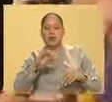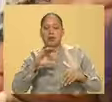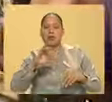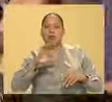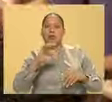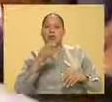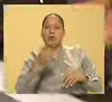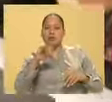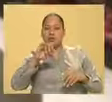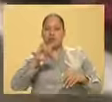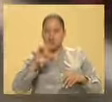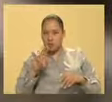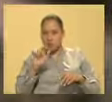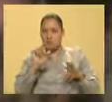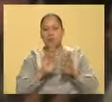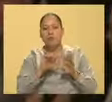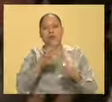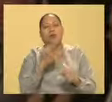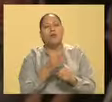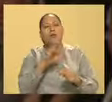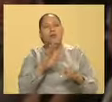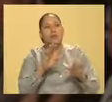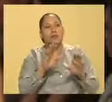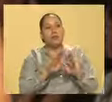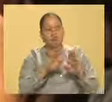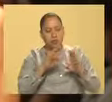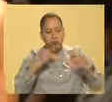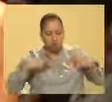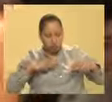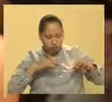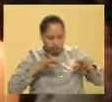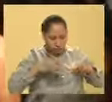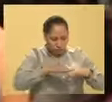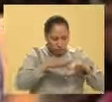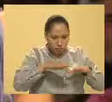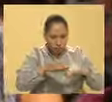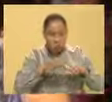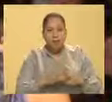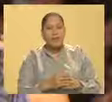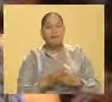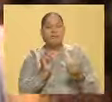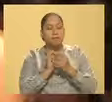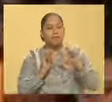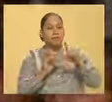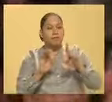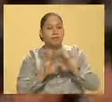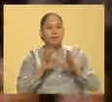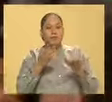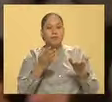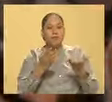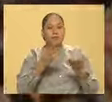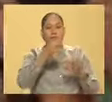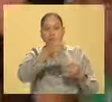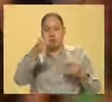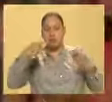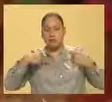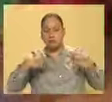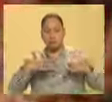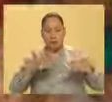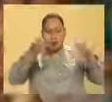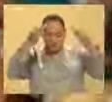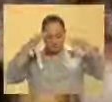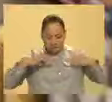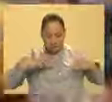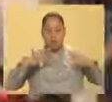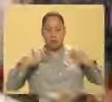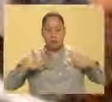este rollo de juntar el prêt-à-porter con el couture y de una manera que cada quien se quede con un vestido